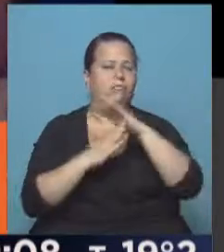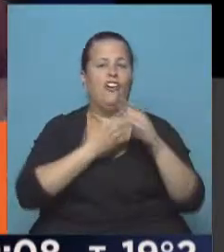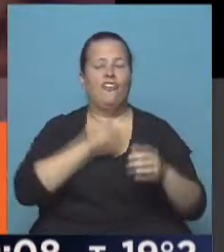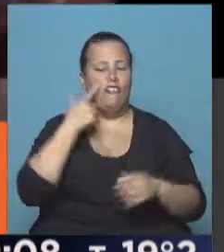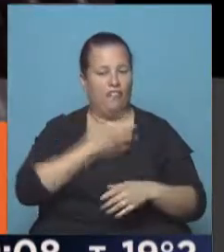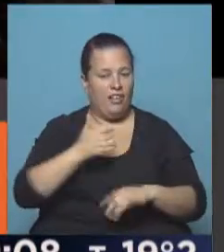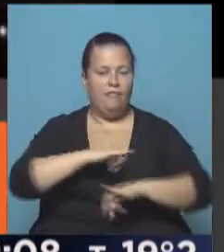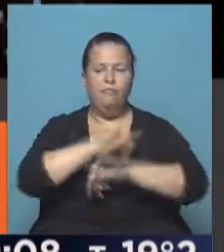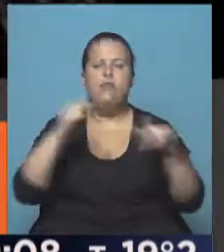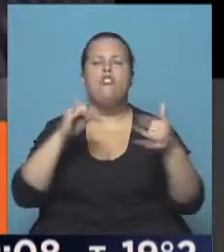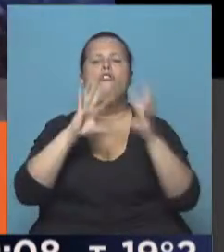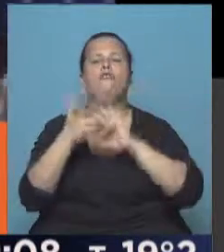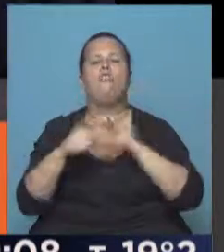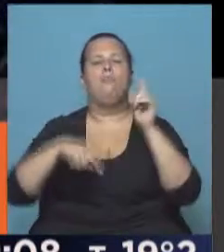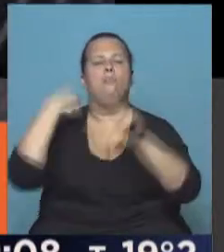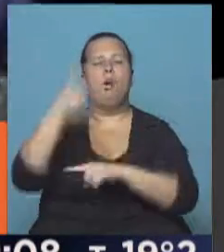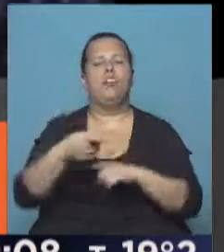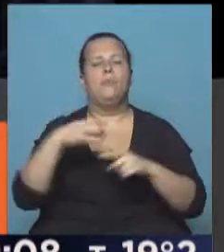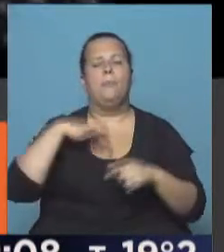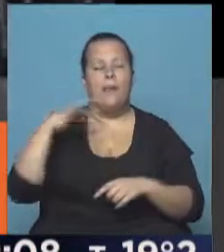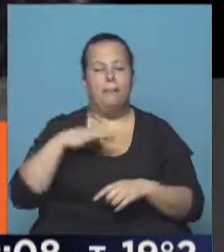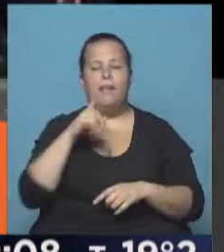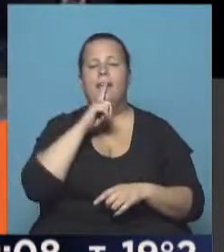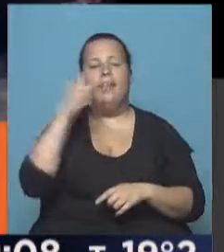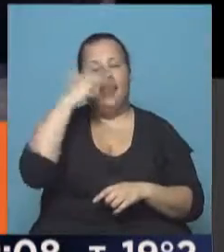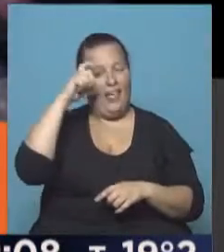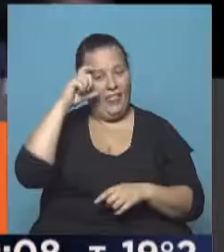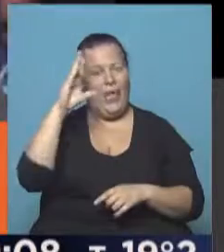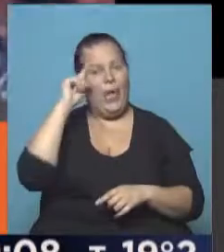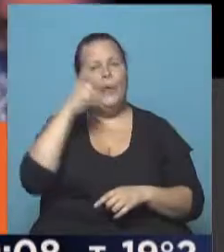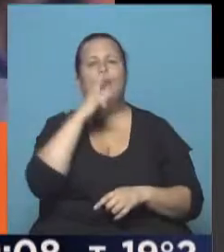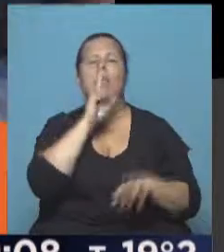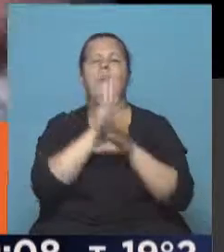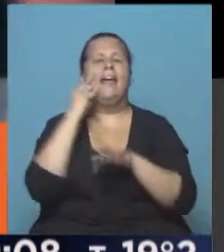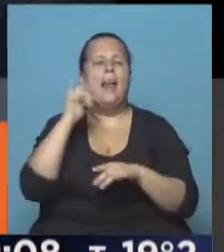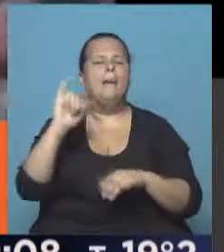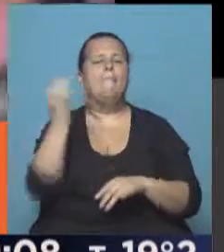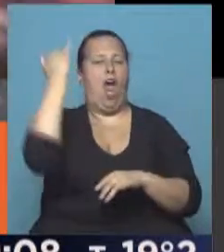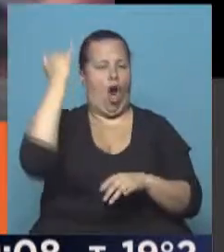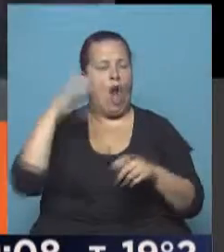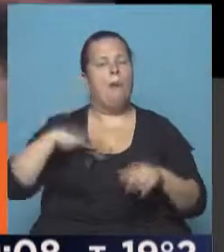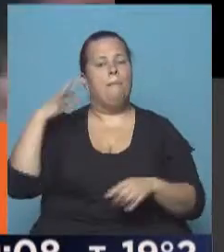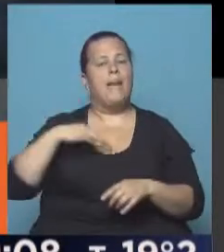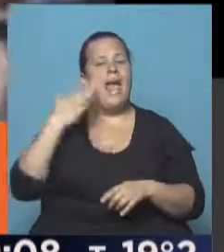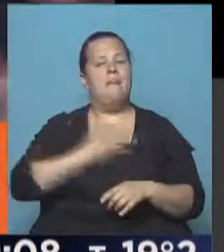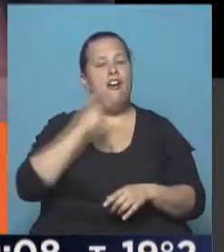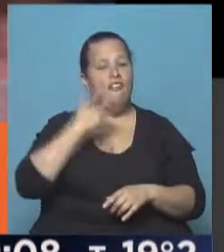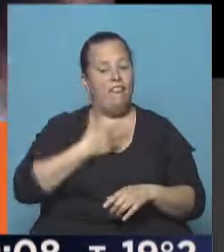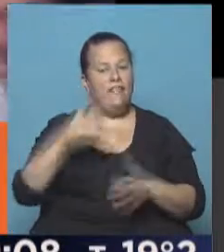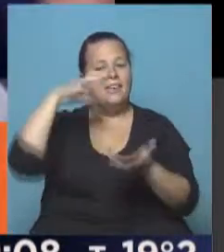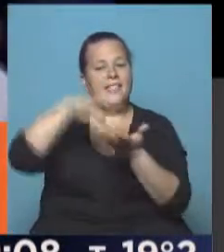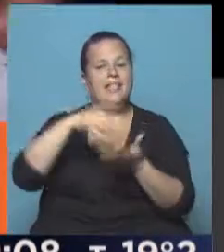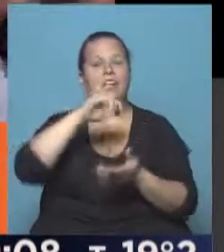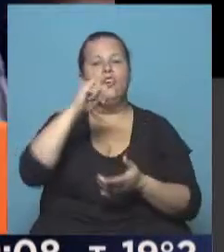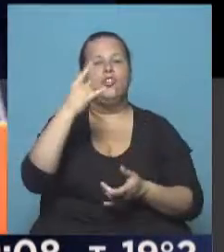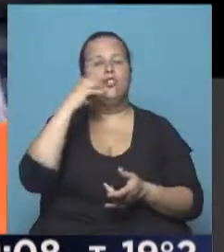dio a conocer cómo se va a llamar. El próximo galardón será The Best, el mejor. Los premios de la FIFA que se van a entregar en la sede que tiene en Zurich. Esto